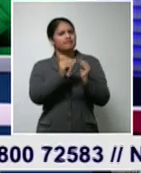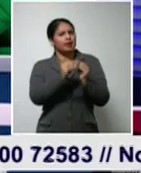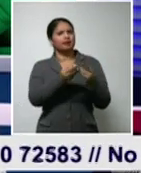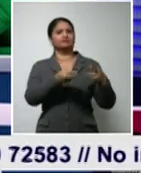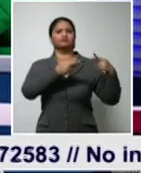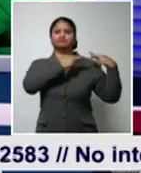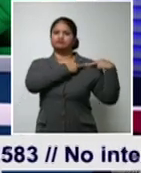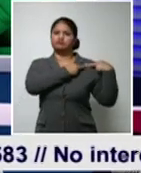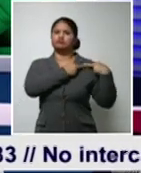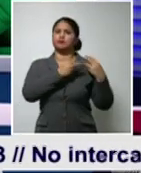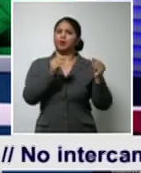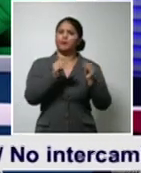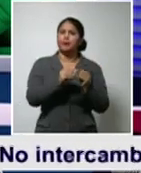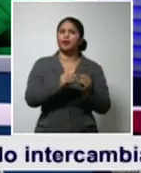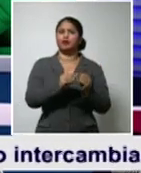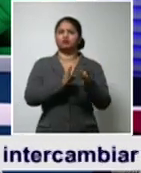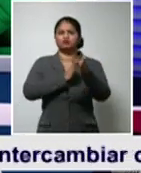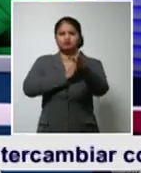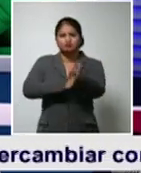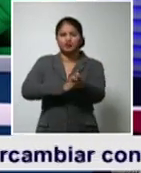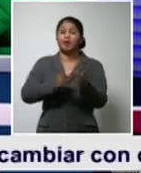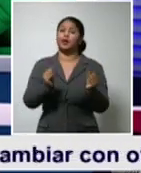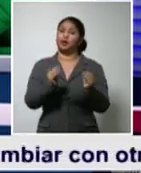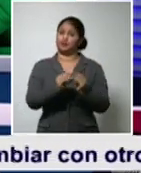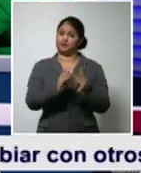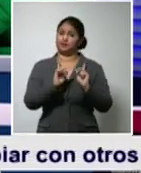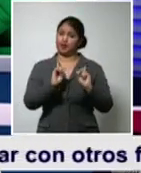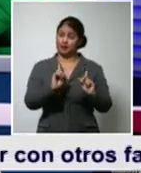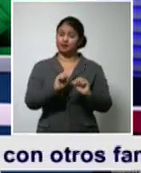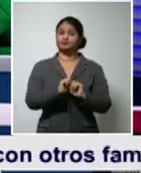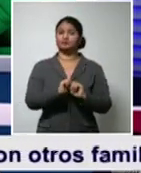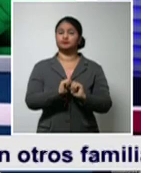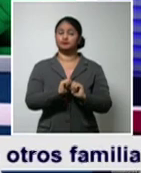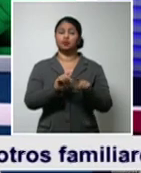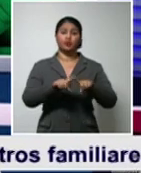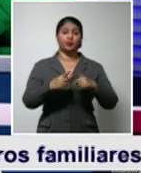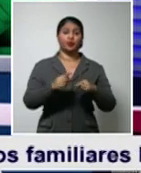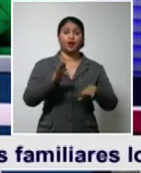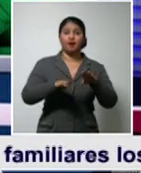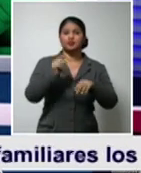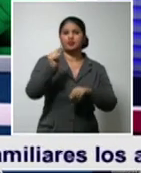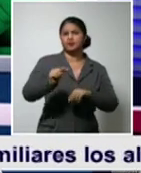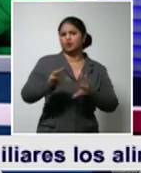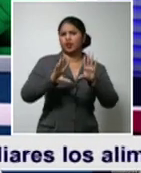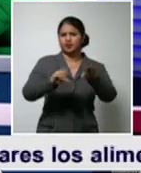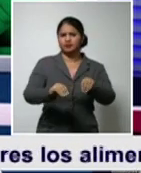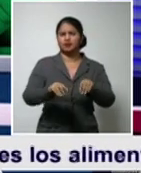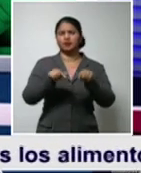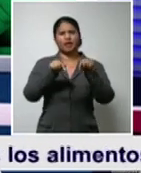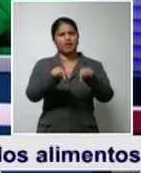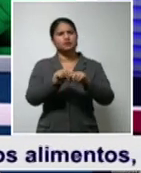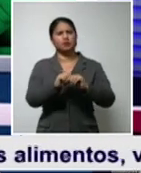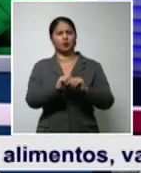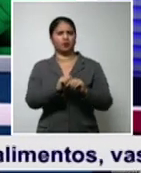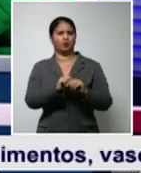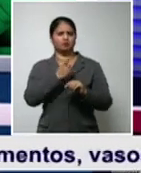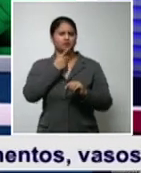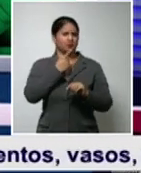no, yo la pasé, realmente no tuve muchos síntomas, pero lamentablemente tenemos todos los